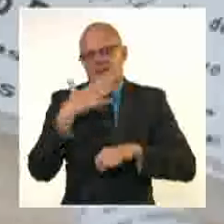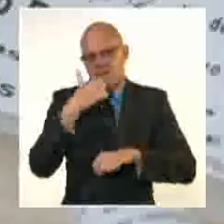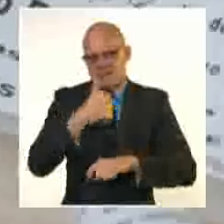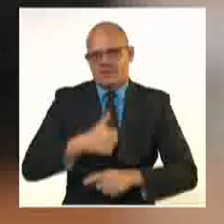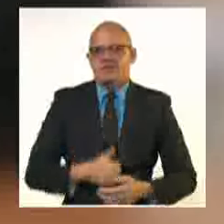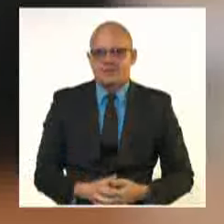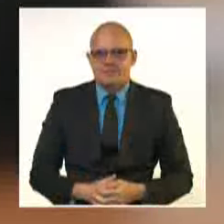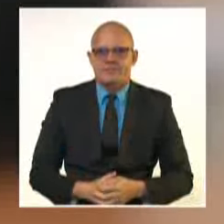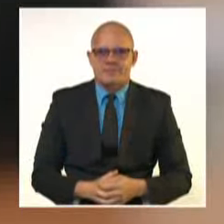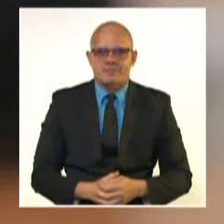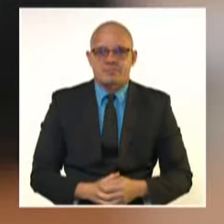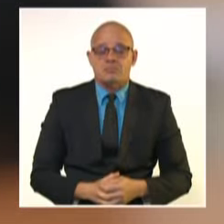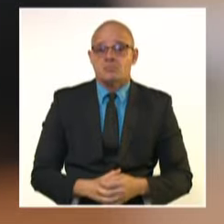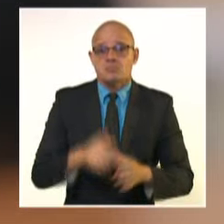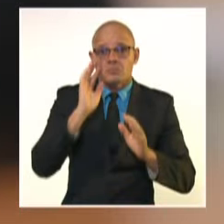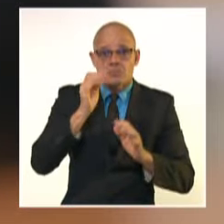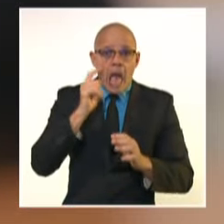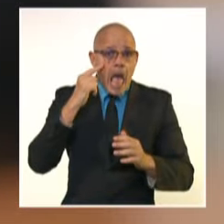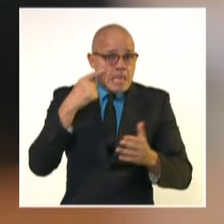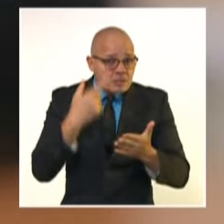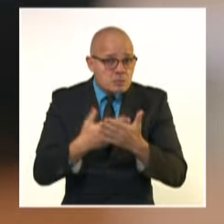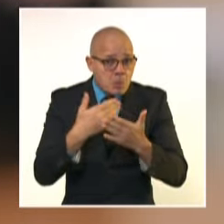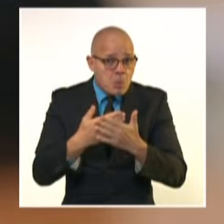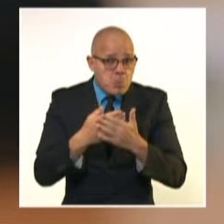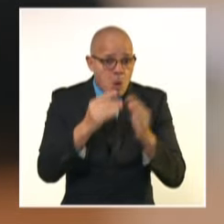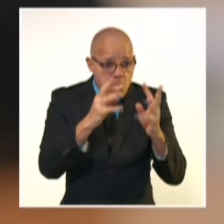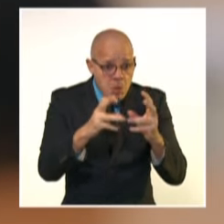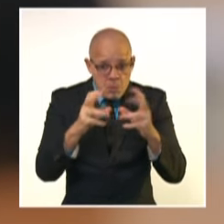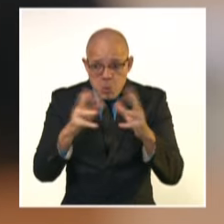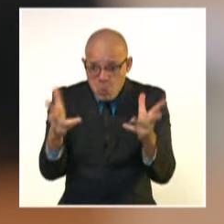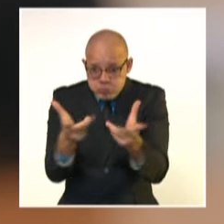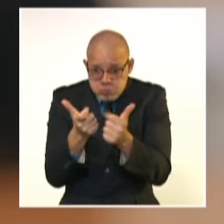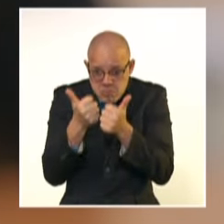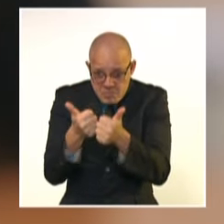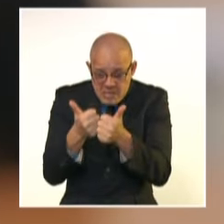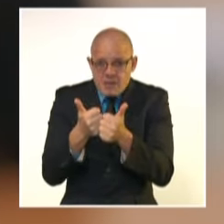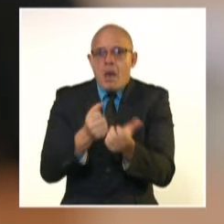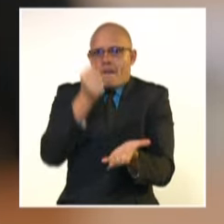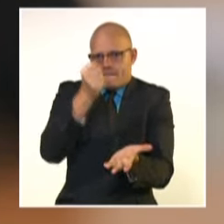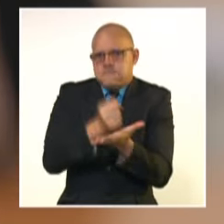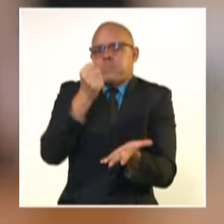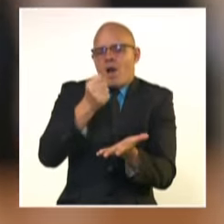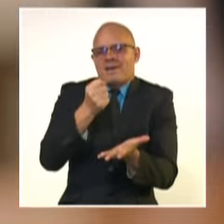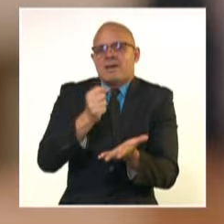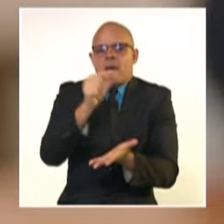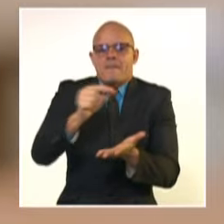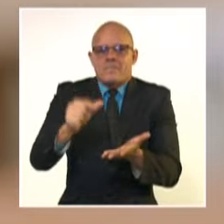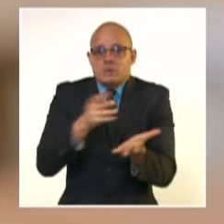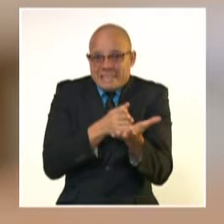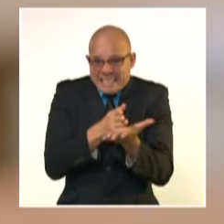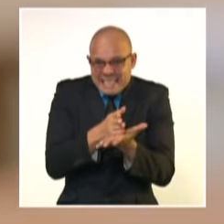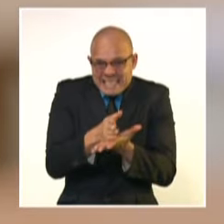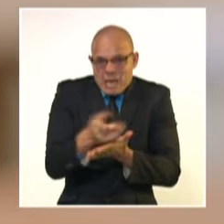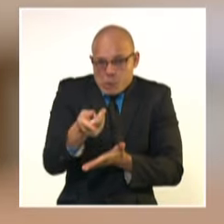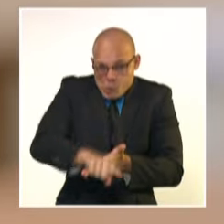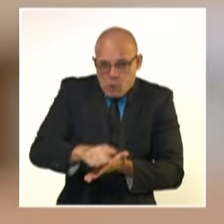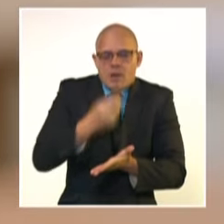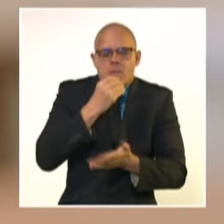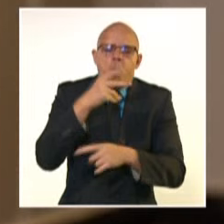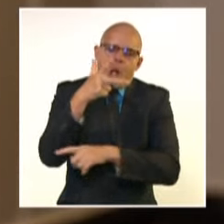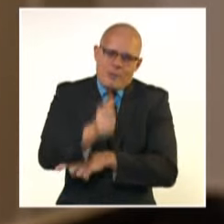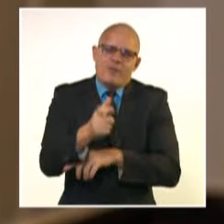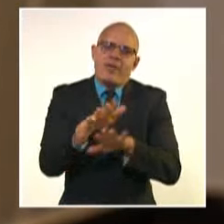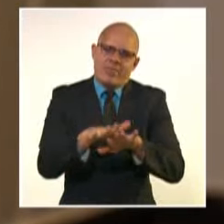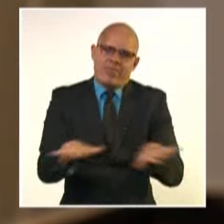chikungunya. Si la evidencia científica es positiva, Husvinza sería una alternativa para abordar las secuelas de ese